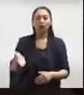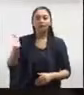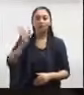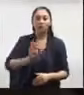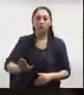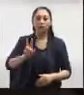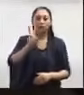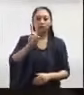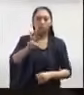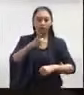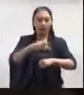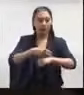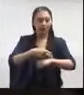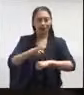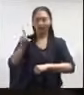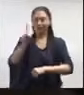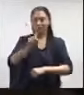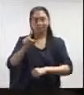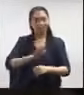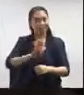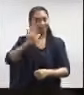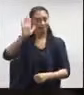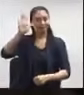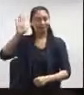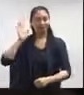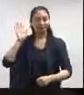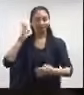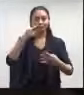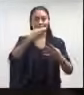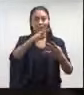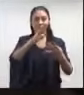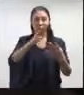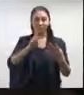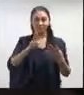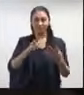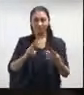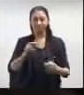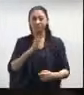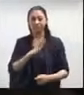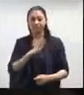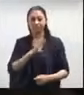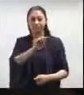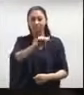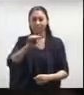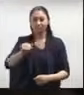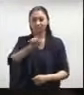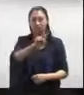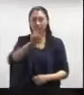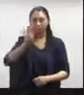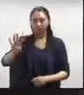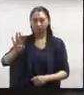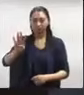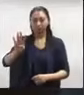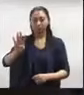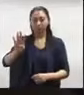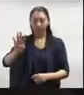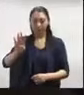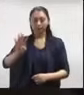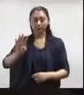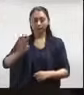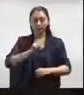tarde, ya no se está cumpliendo con el requisito de que se tiene que convocar con 24 horas de